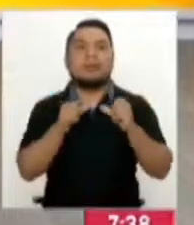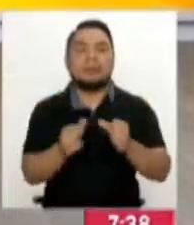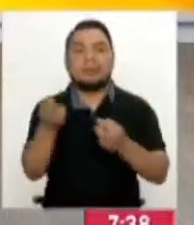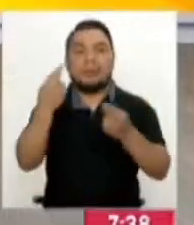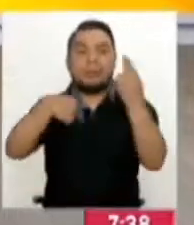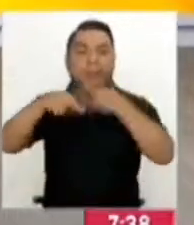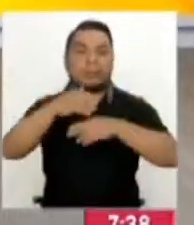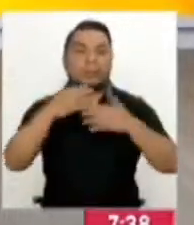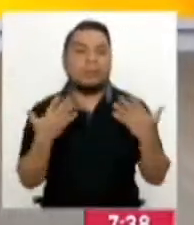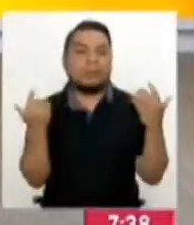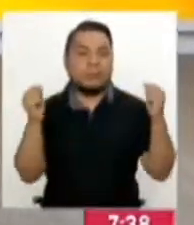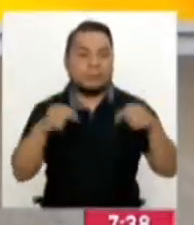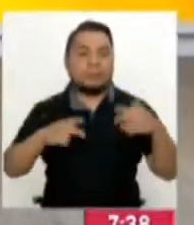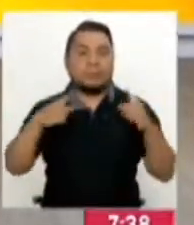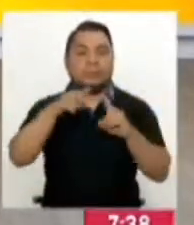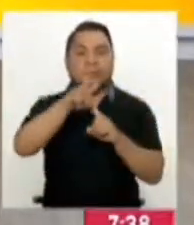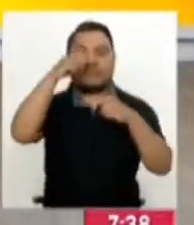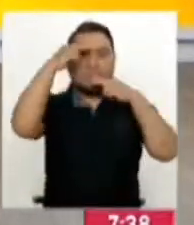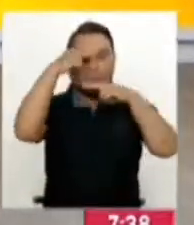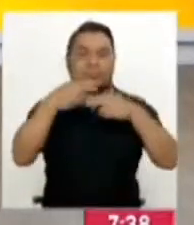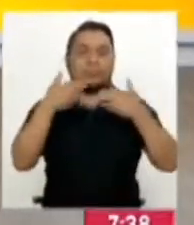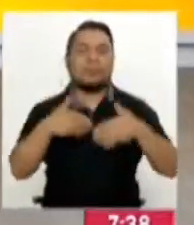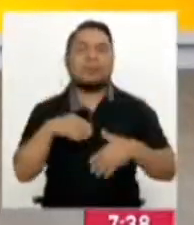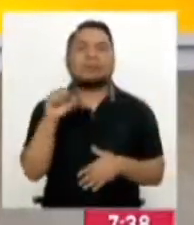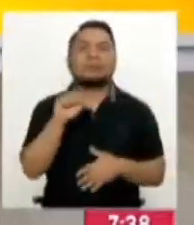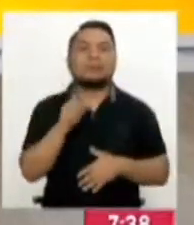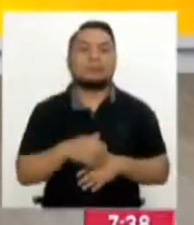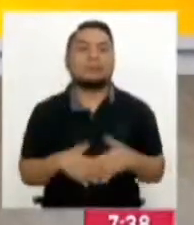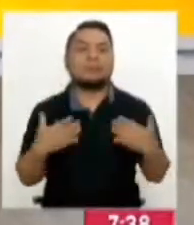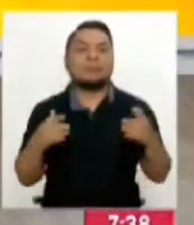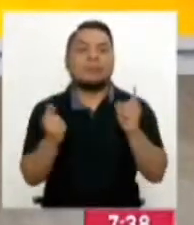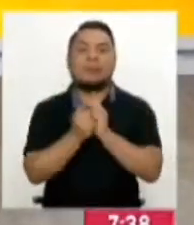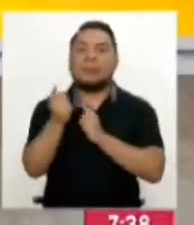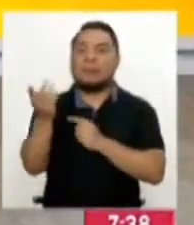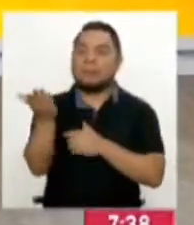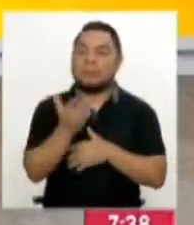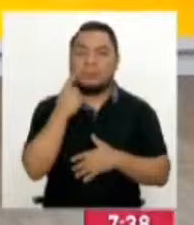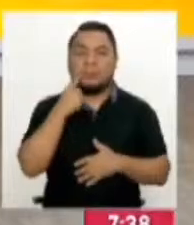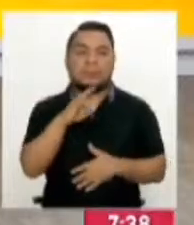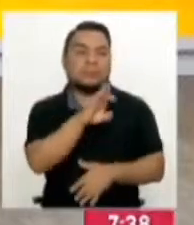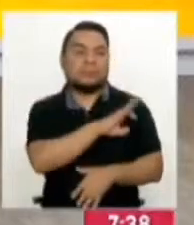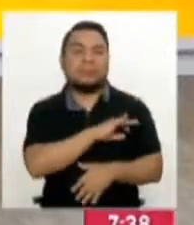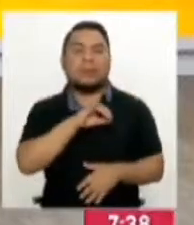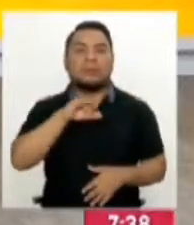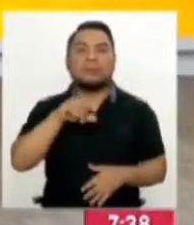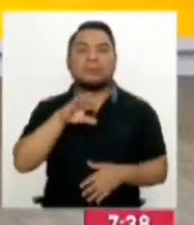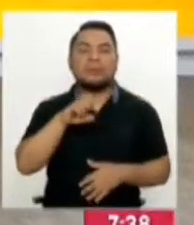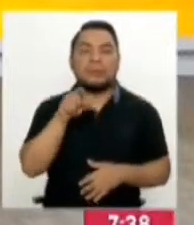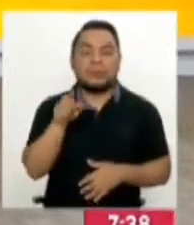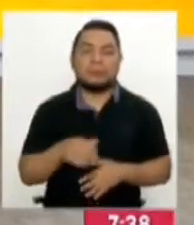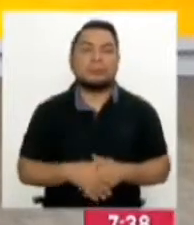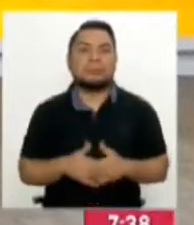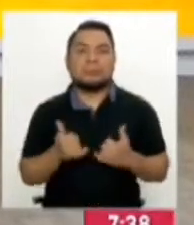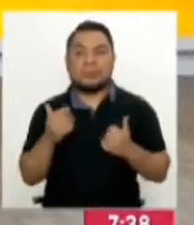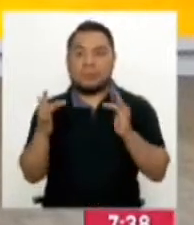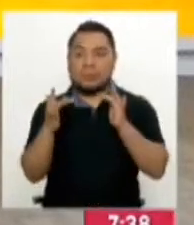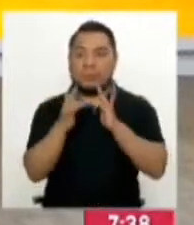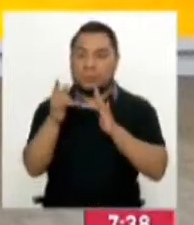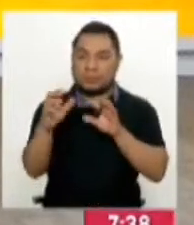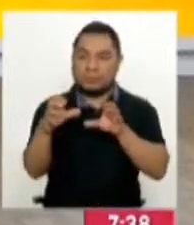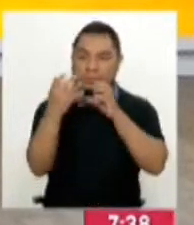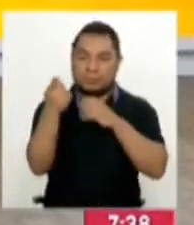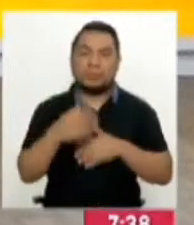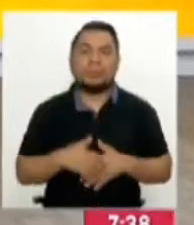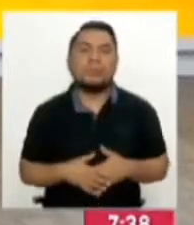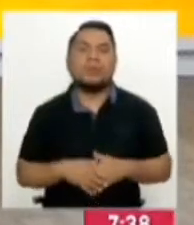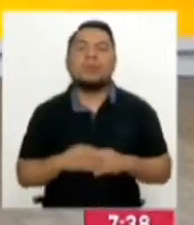Estamos de vuelta, estamos aquí en TV Perú Noticias edición sábado. Ya se encuentra nuestro invitado, el fiscal Jorge Chávez Cotrina. Lo tenemos en línea. Fiscal,